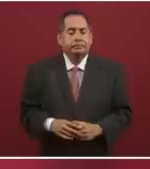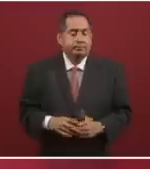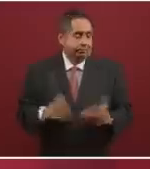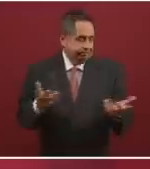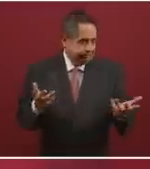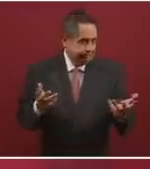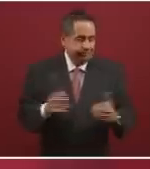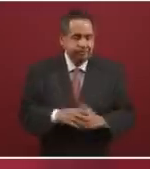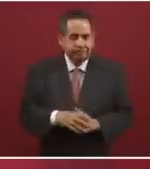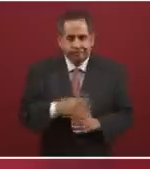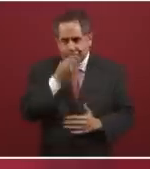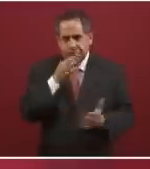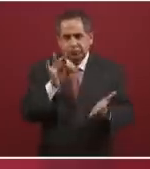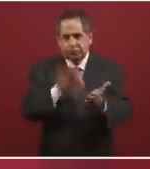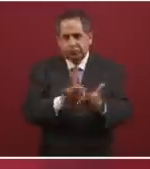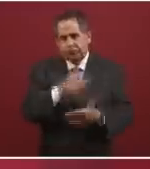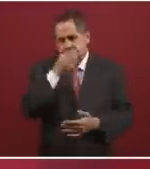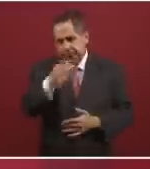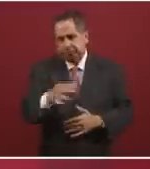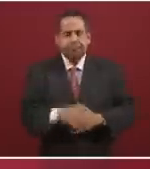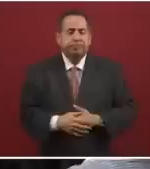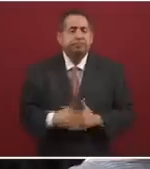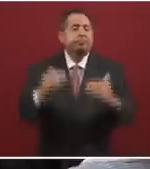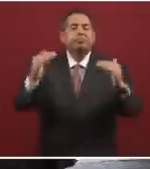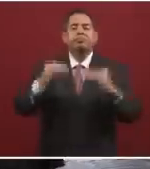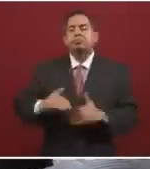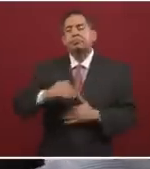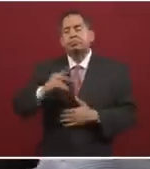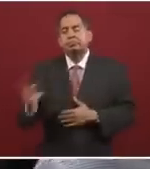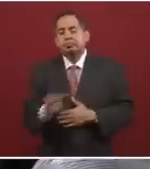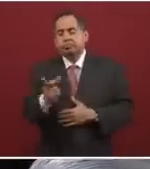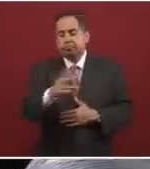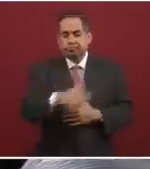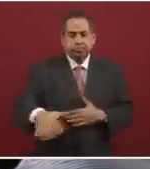Entonces, ahí queda eso. Ahora sí, vámonos a las preguntas.